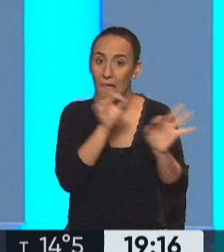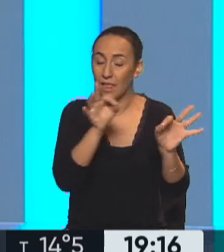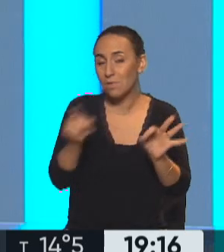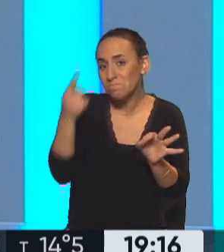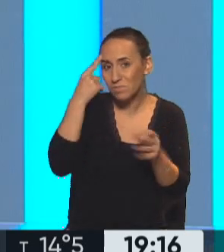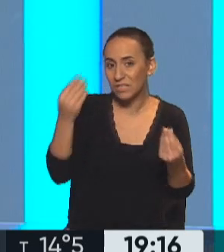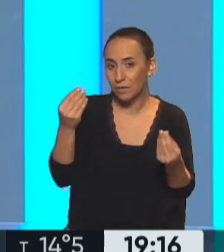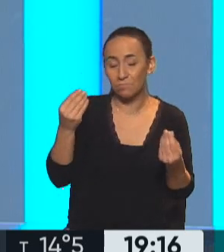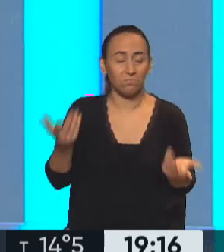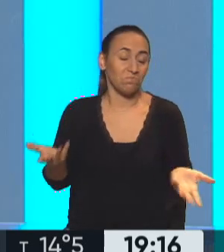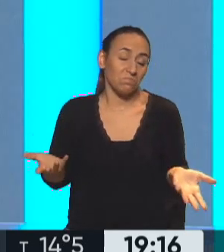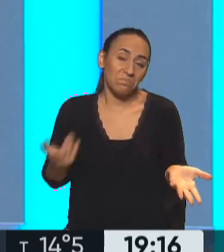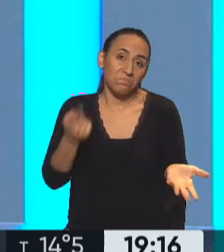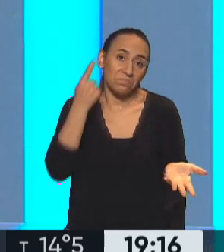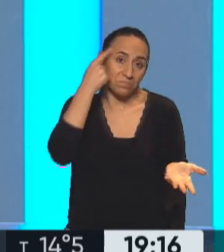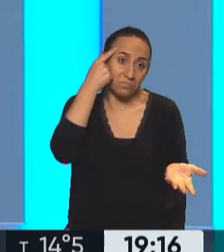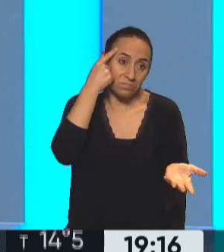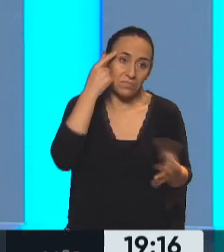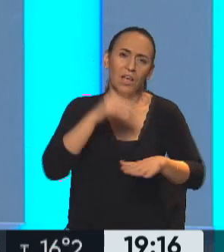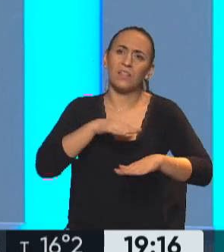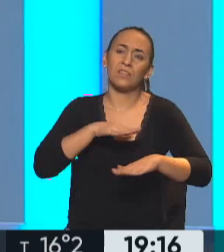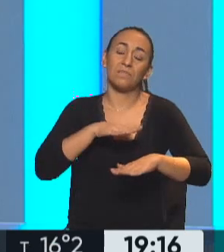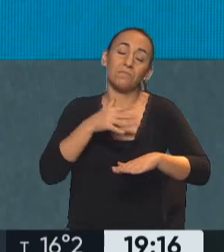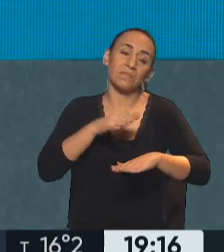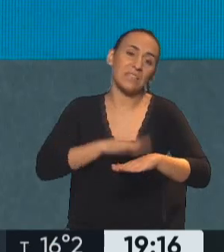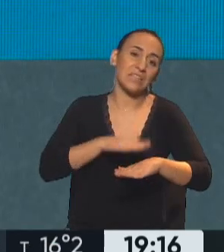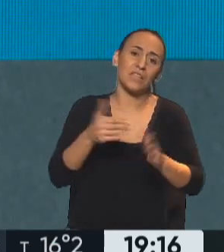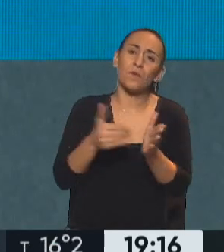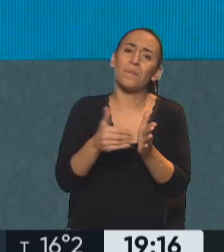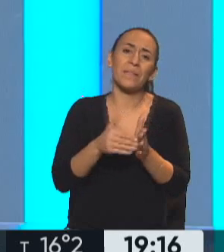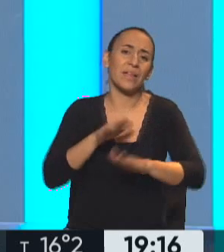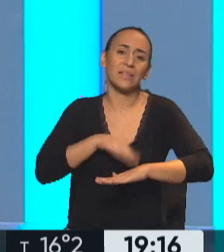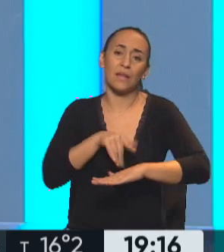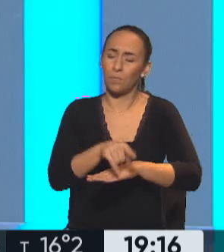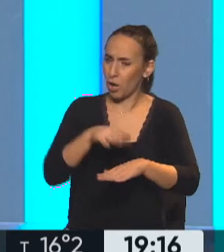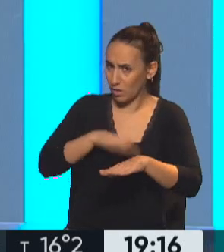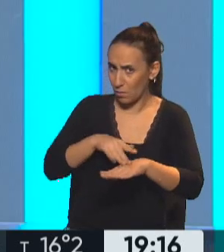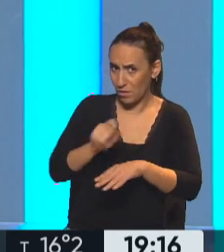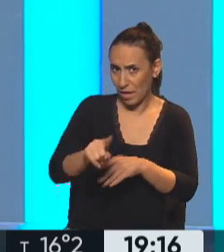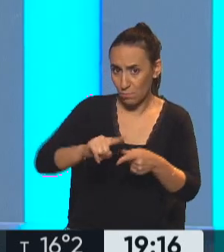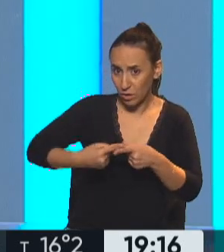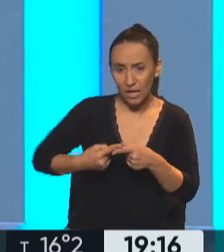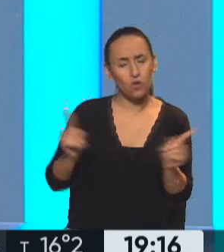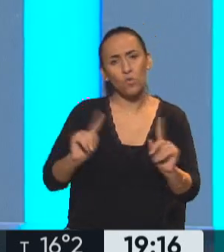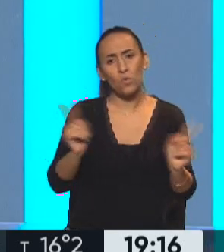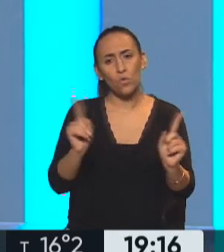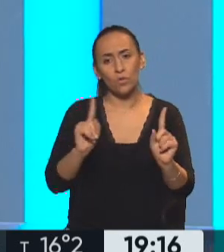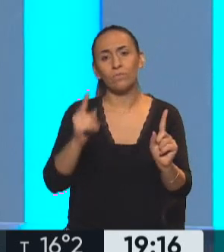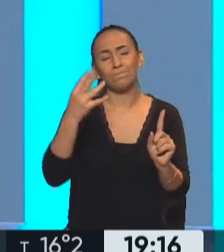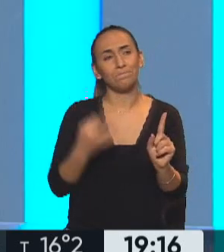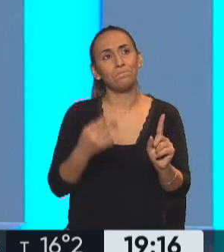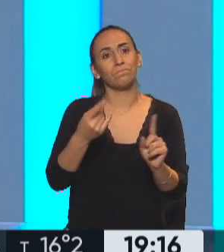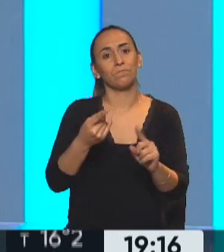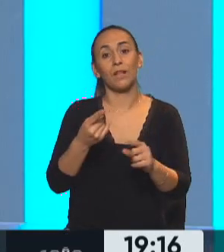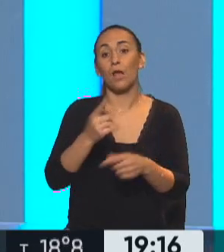Son tiempos, ¿no? Yo creo que... ¿Son tiempos de la política o son otras cosas? No, de la política, porque evidentemente el